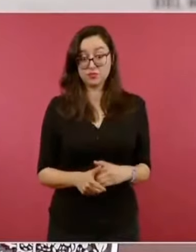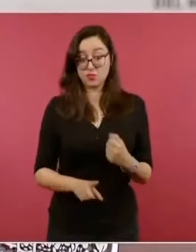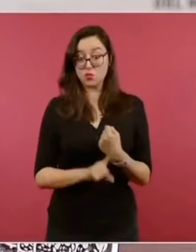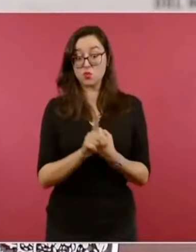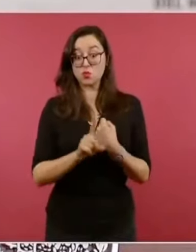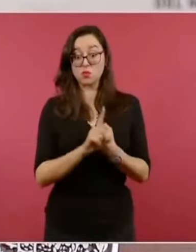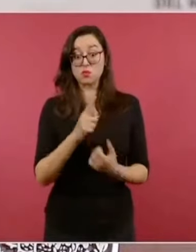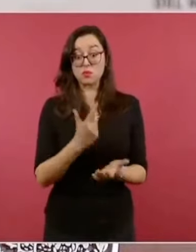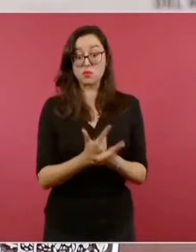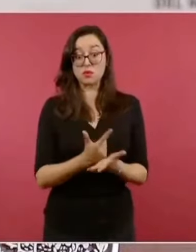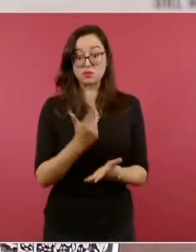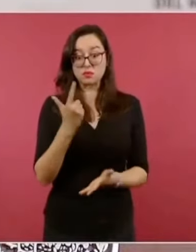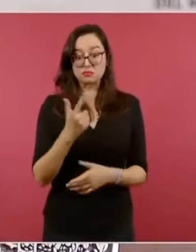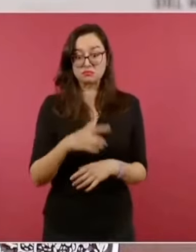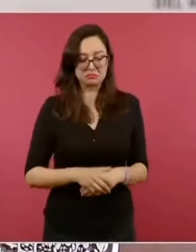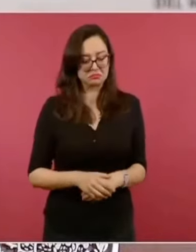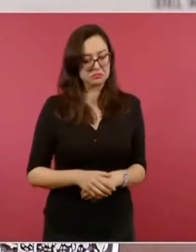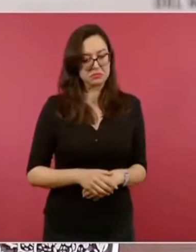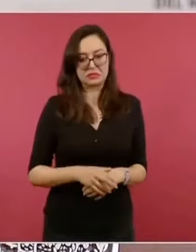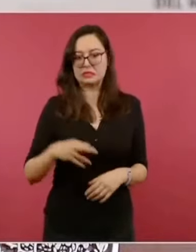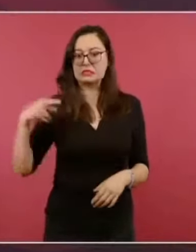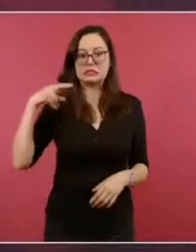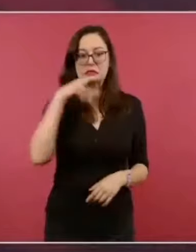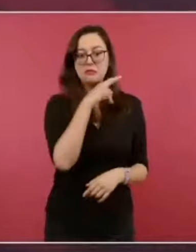Monterrey y en un